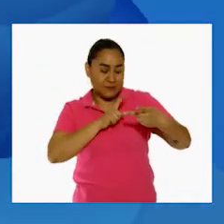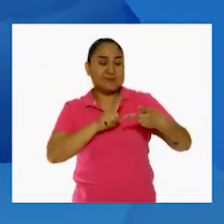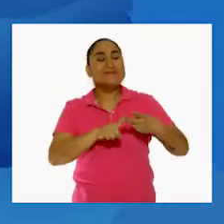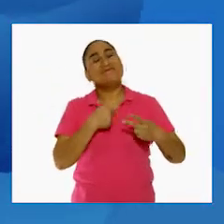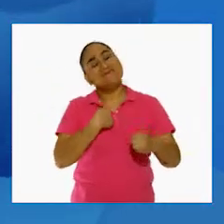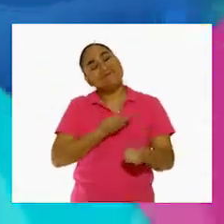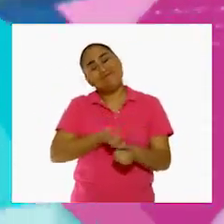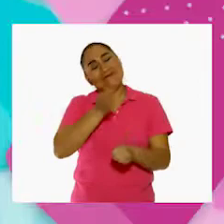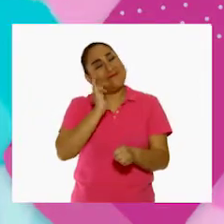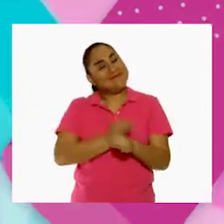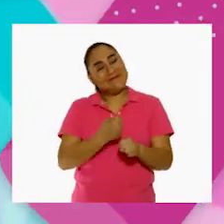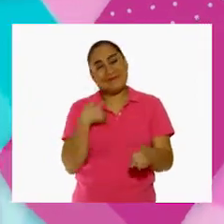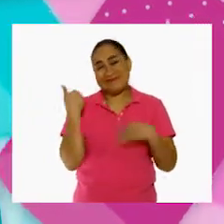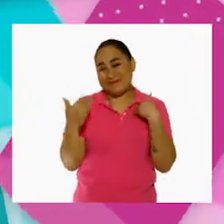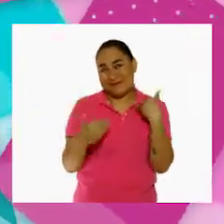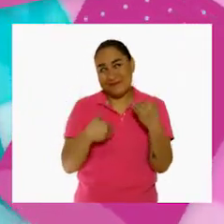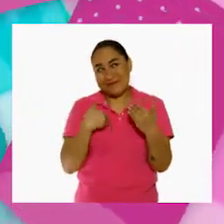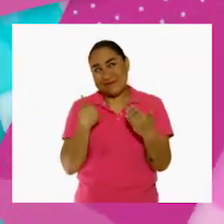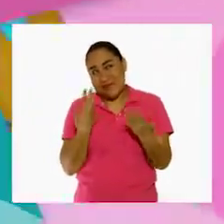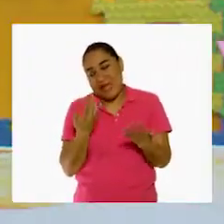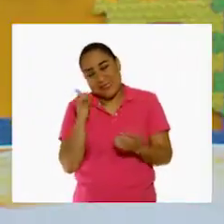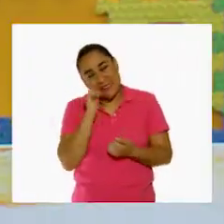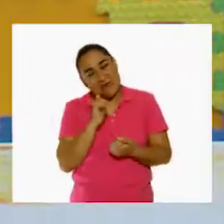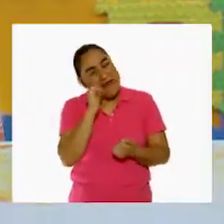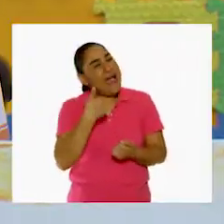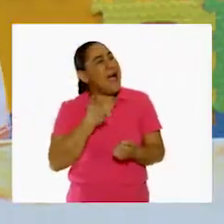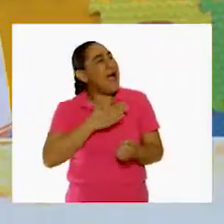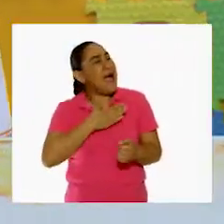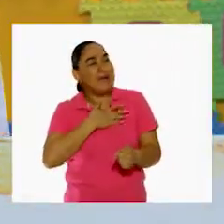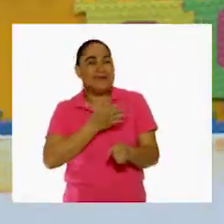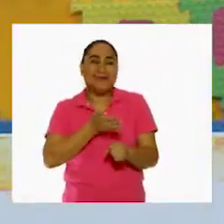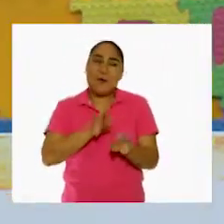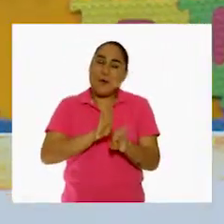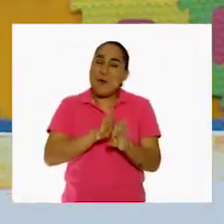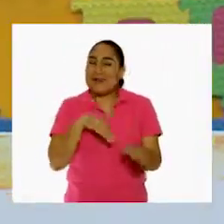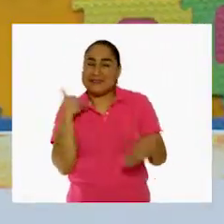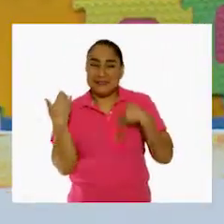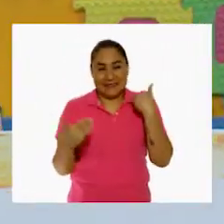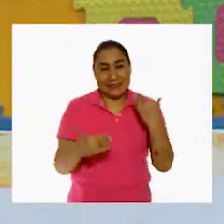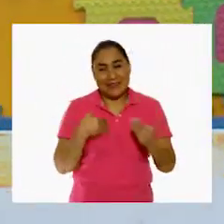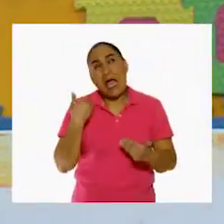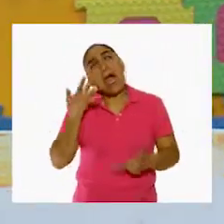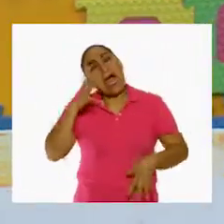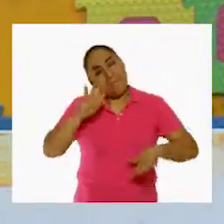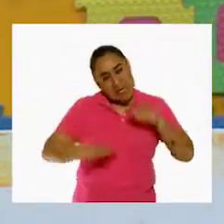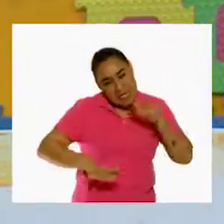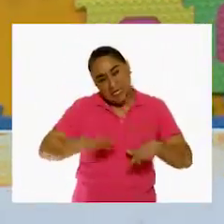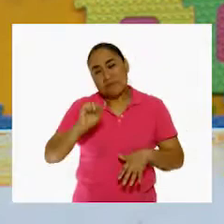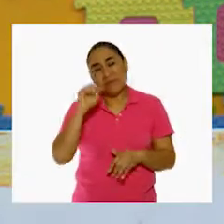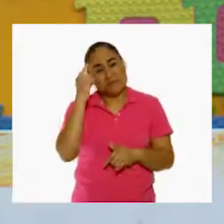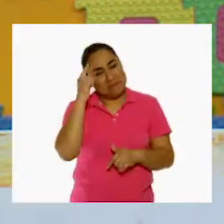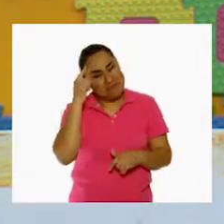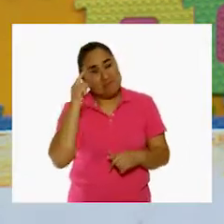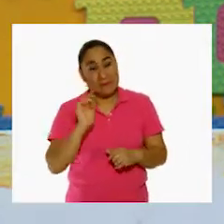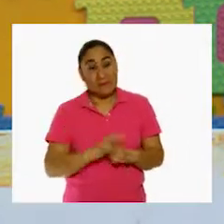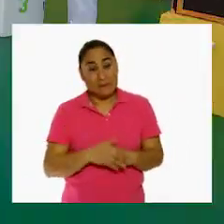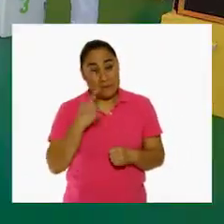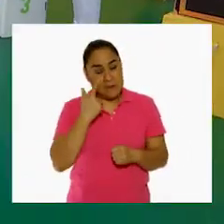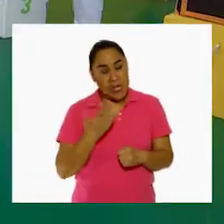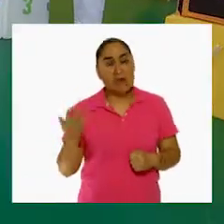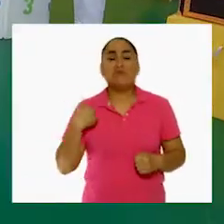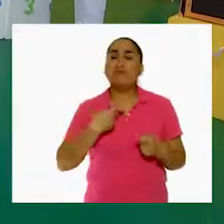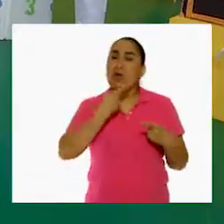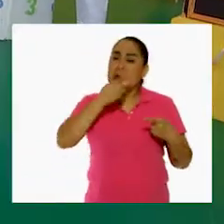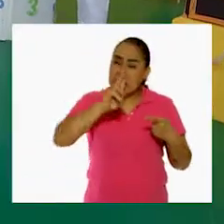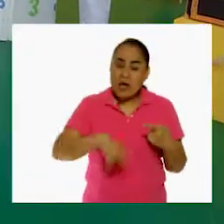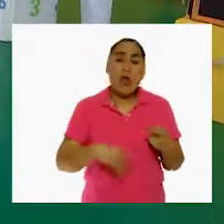humor. Bueno, casi siempre estoy de buen humor sí, porque a veces me enojo. Sí, sí, pero buen humor. Miren, sincera,